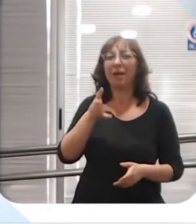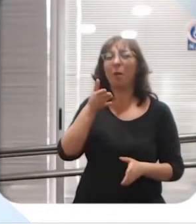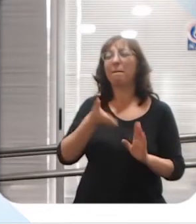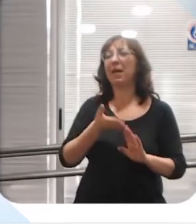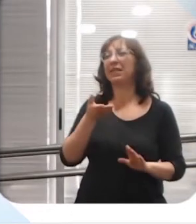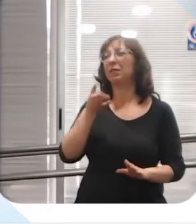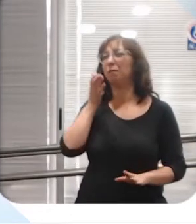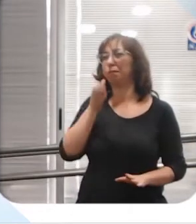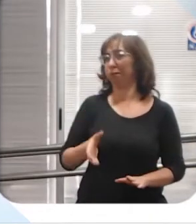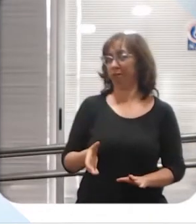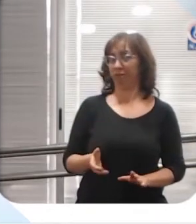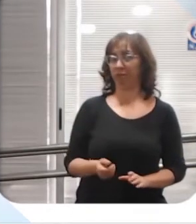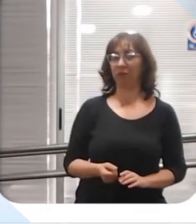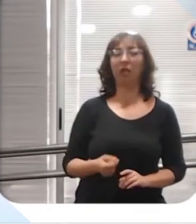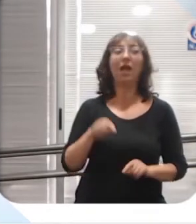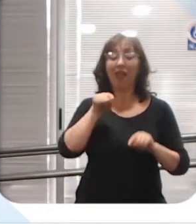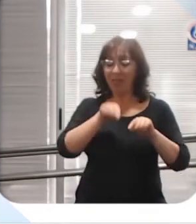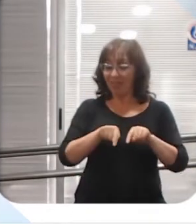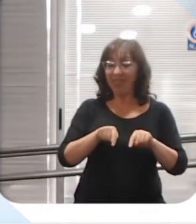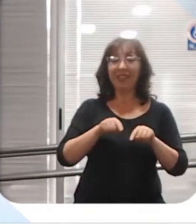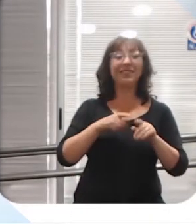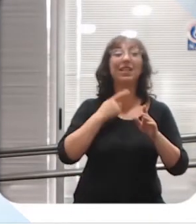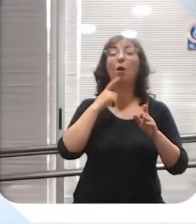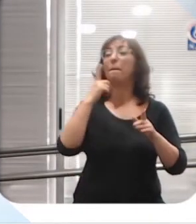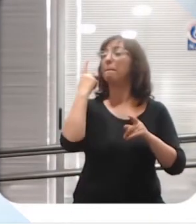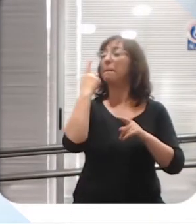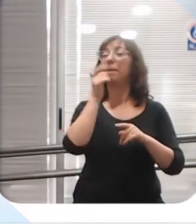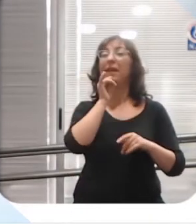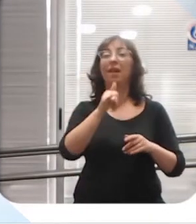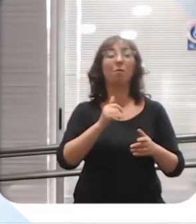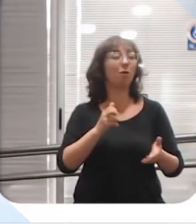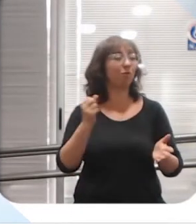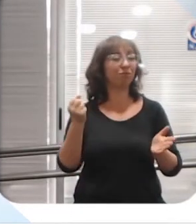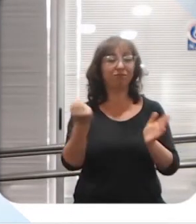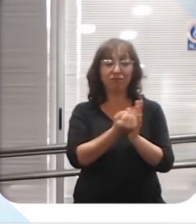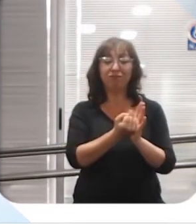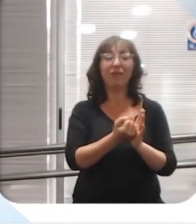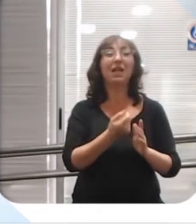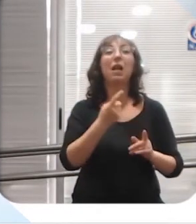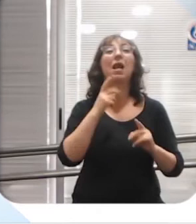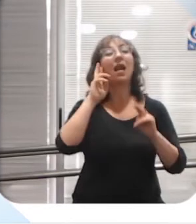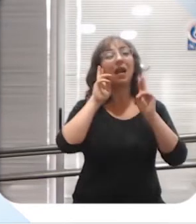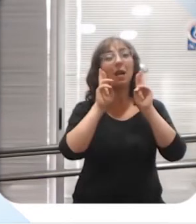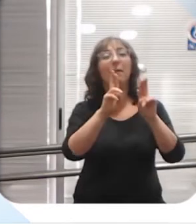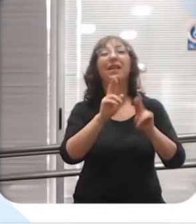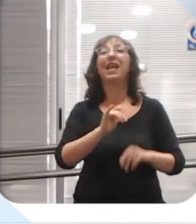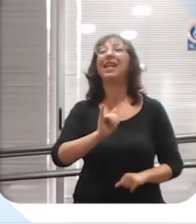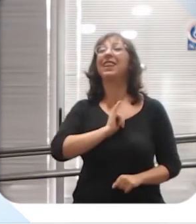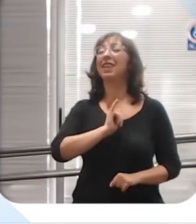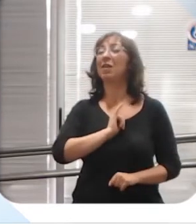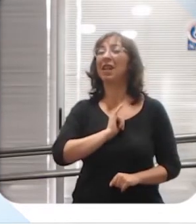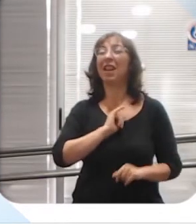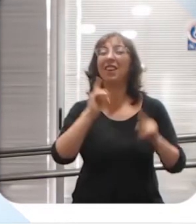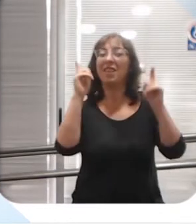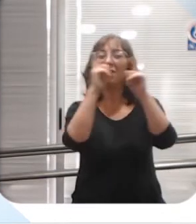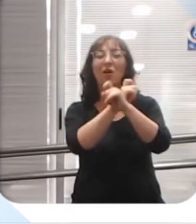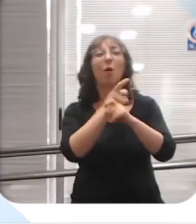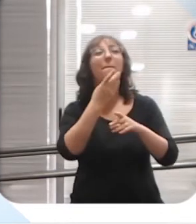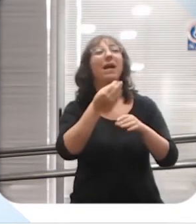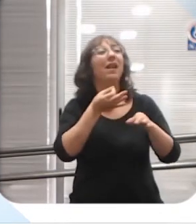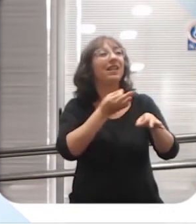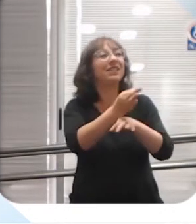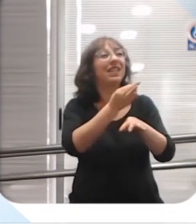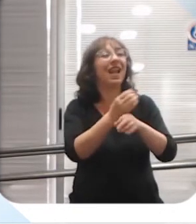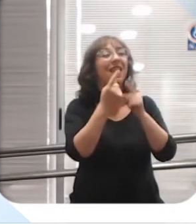si se quiere, son de los primeros ejemplos que marcan la dificultad para respetar la intimidad y la dificultad para enseñar